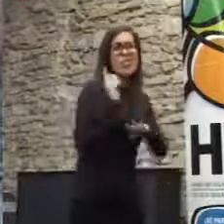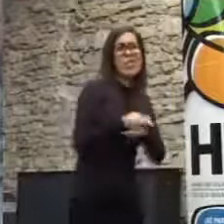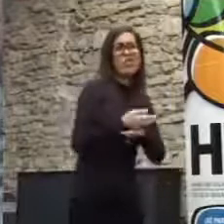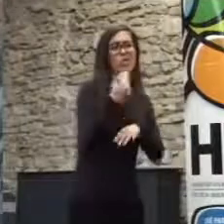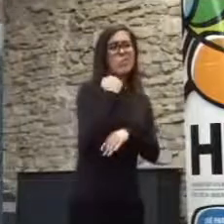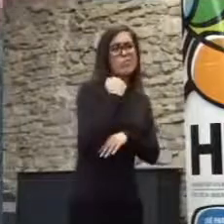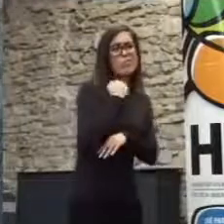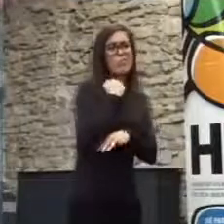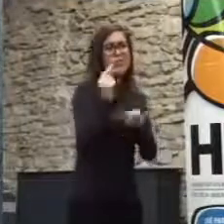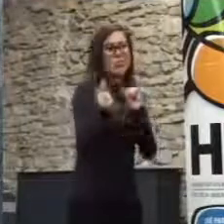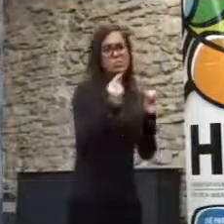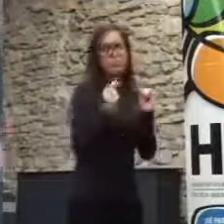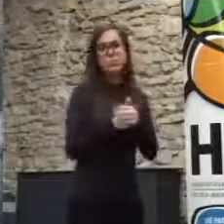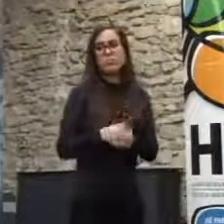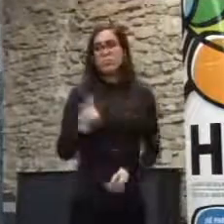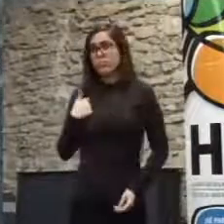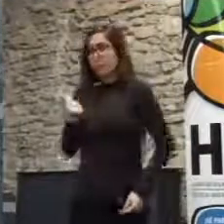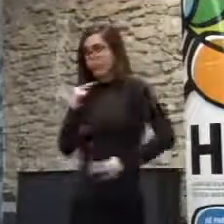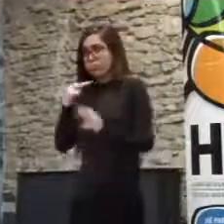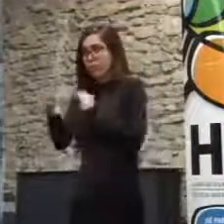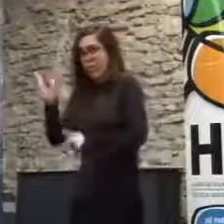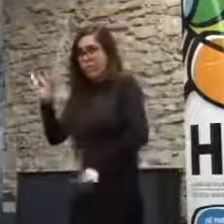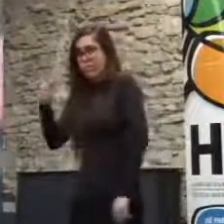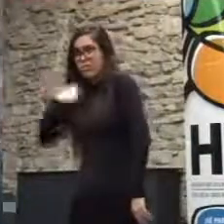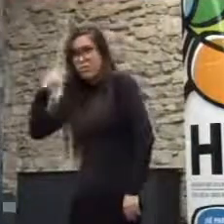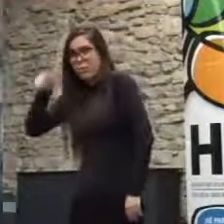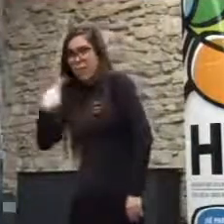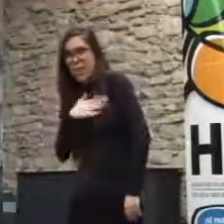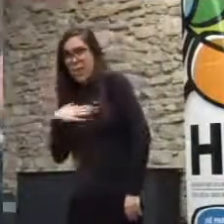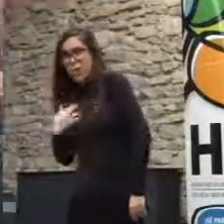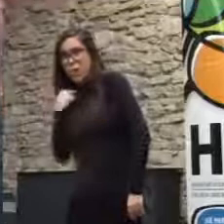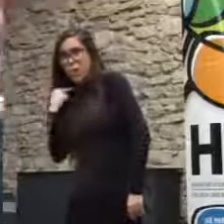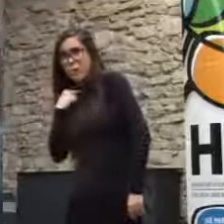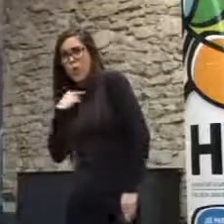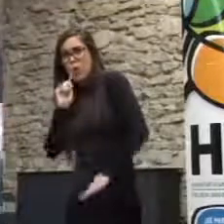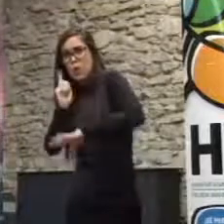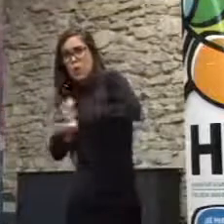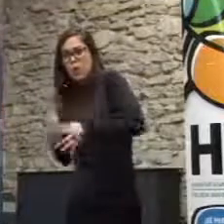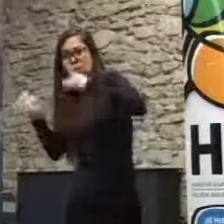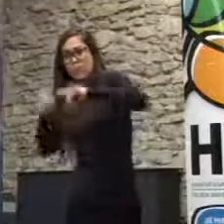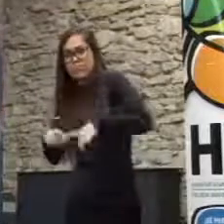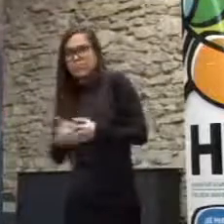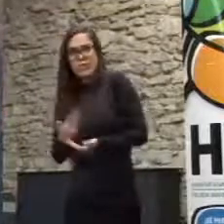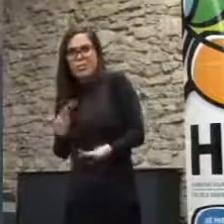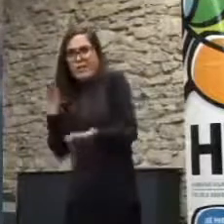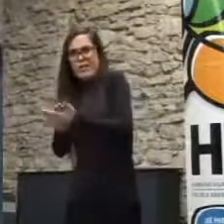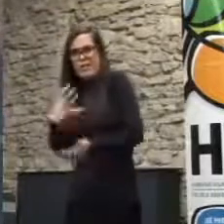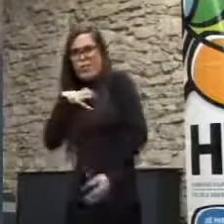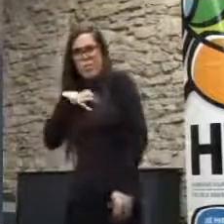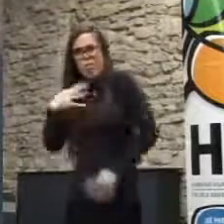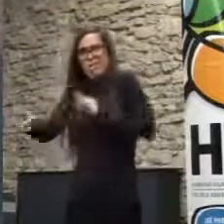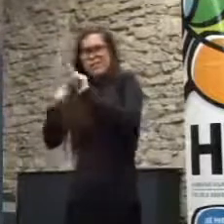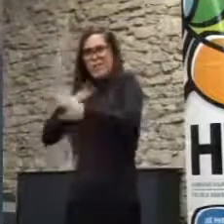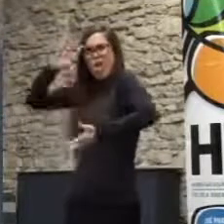Diputación. Y le dije, y a mí me encantaría, pero se lo voy a pedir y me van a decir, tú estás loca. O sea, claro,